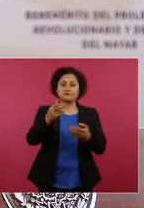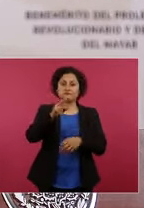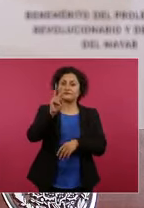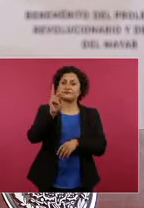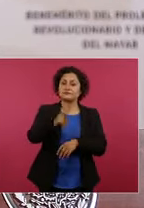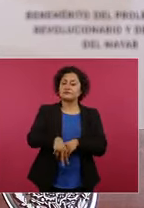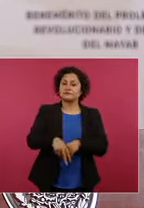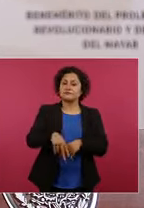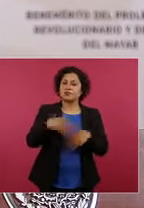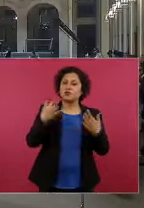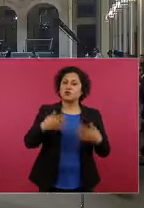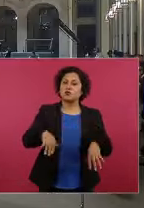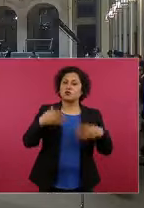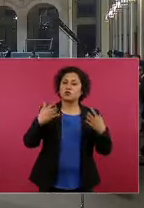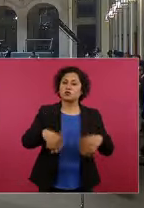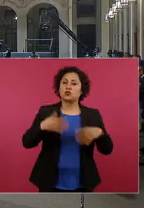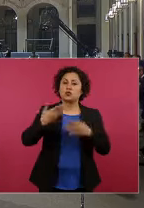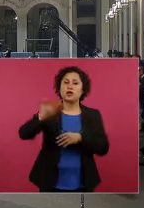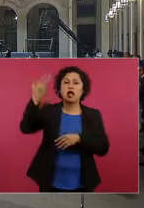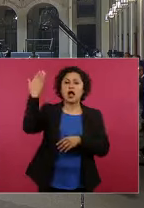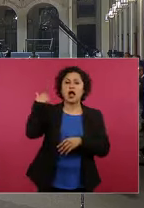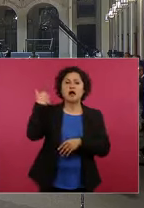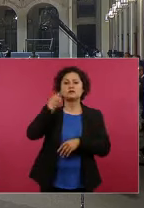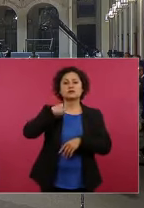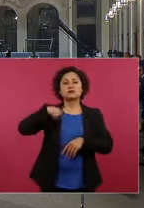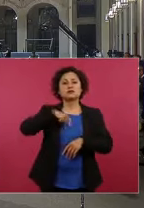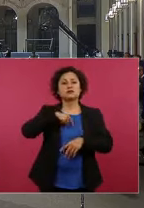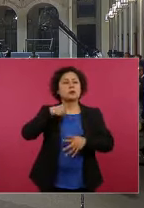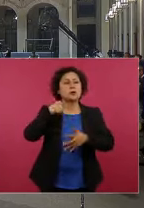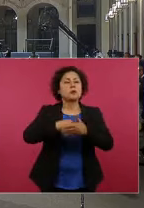difíciles para nosotros, nos abría espacio.